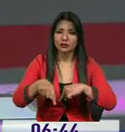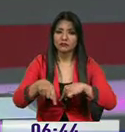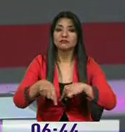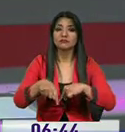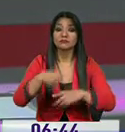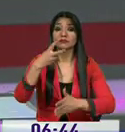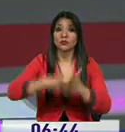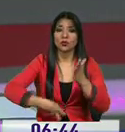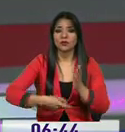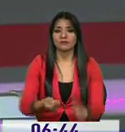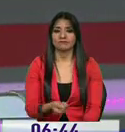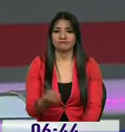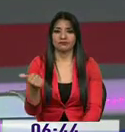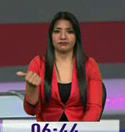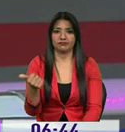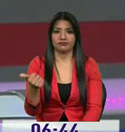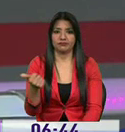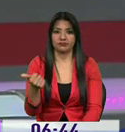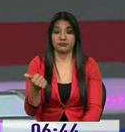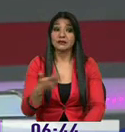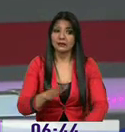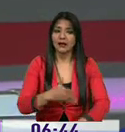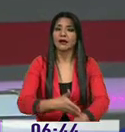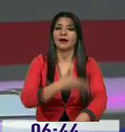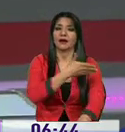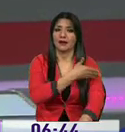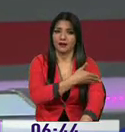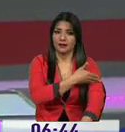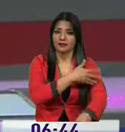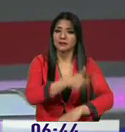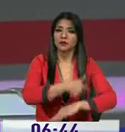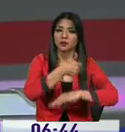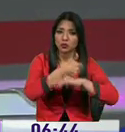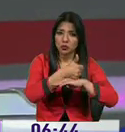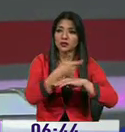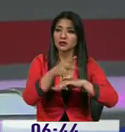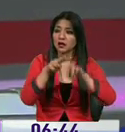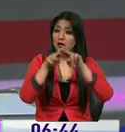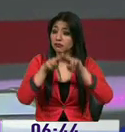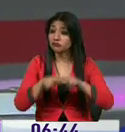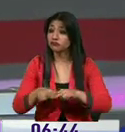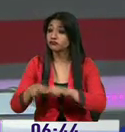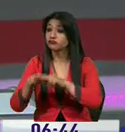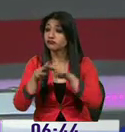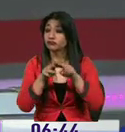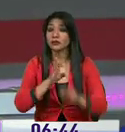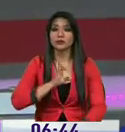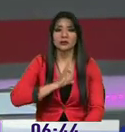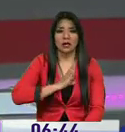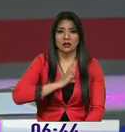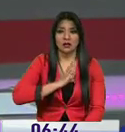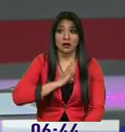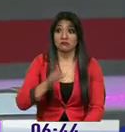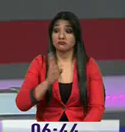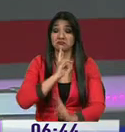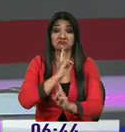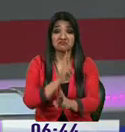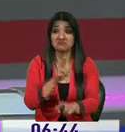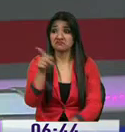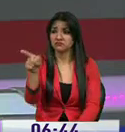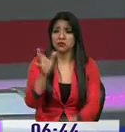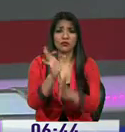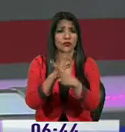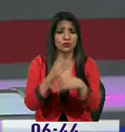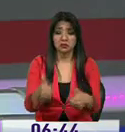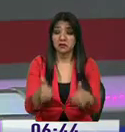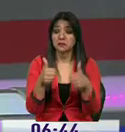las multas generadas. Esto pese a que la entidad de tránsito realizó una inspección técnica de los mismos, dando como resultado que